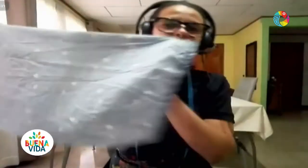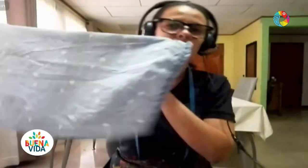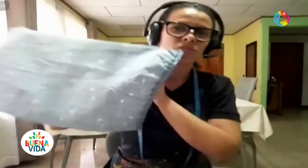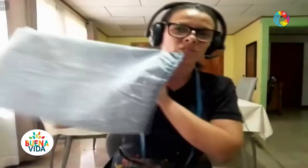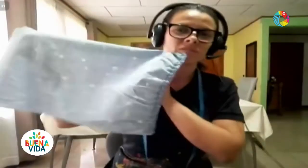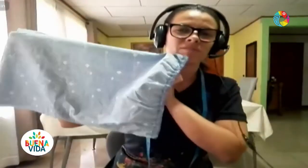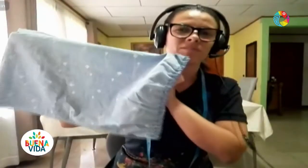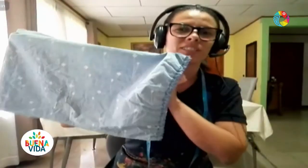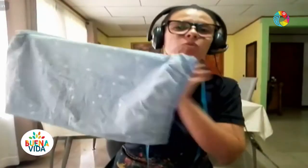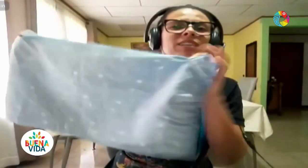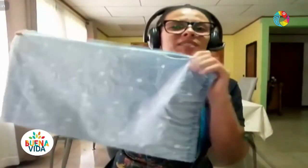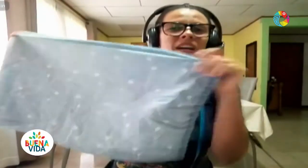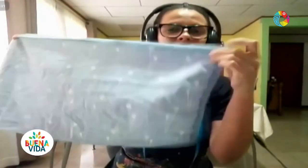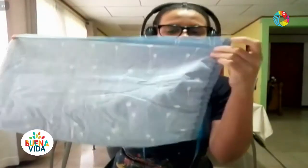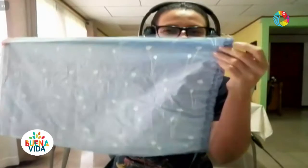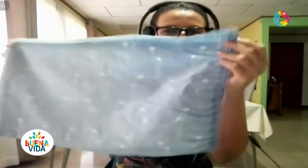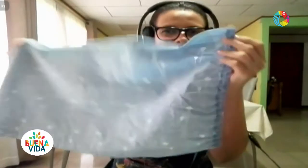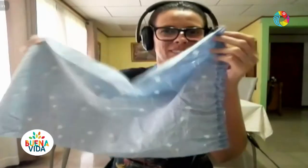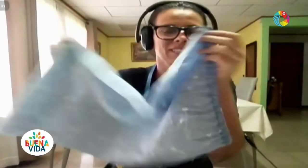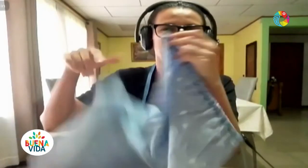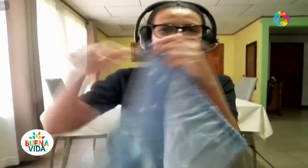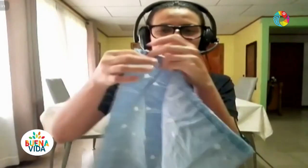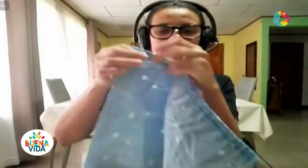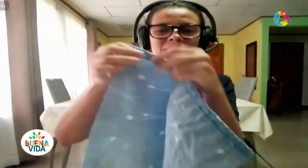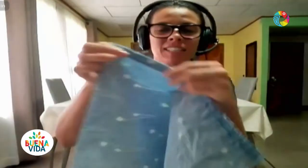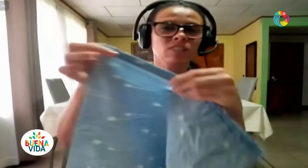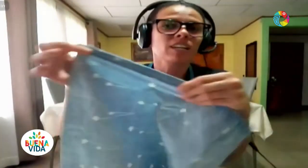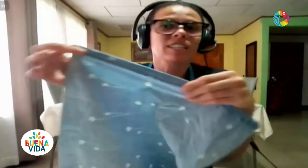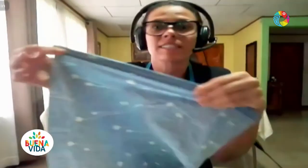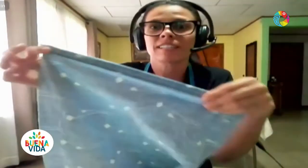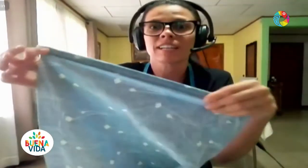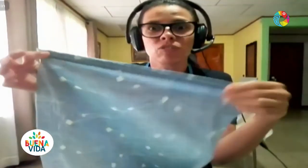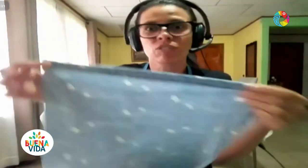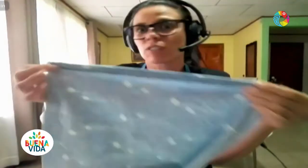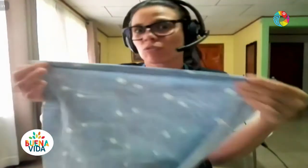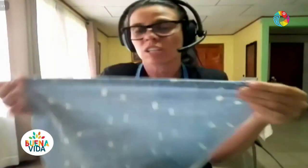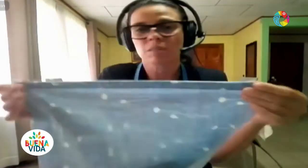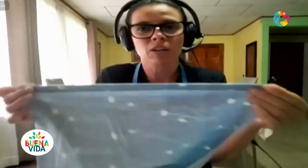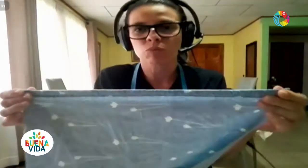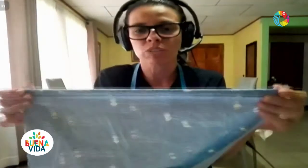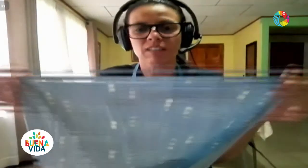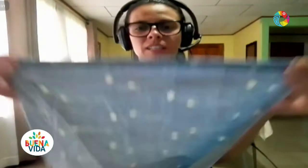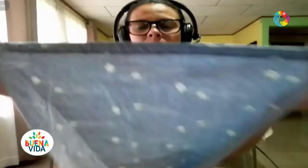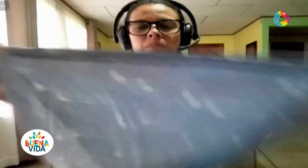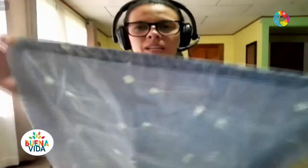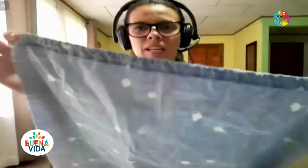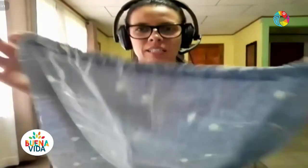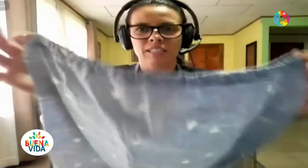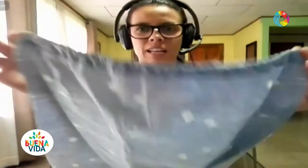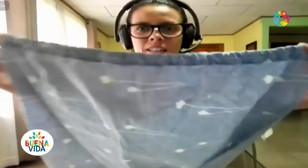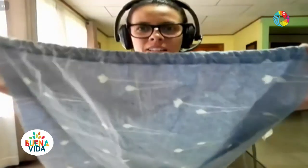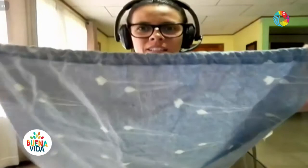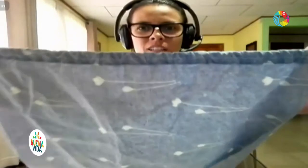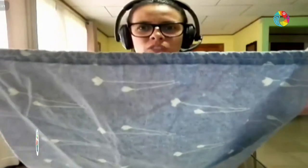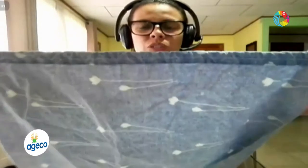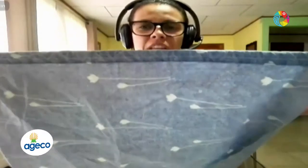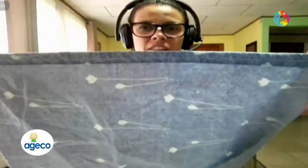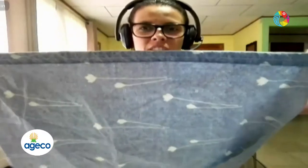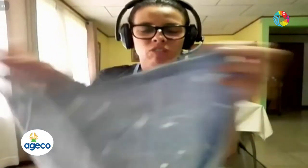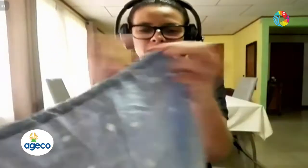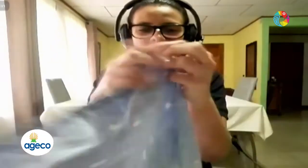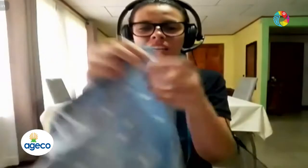un trozo de una sábana, de esas de elástico que ya se dañó, ya no sirve como sábana. Vean que aquí está el